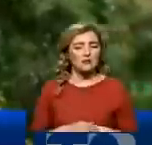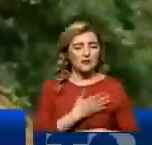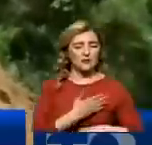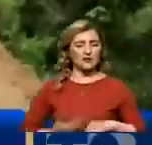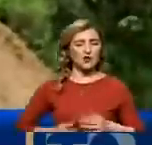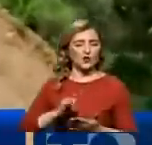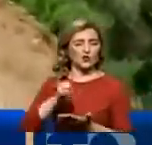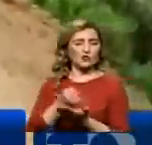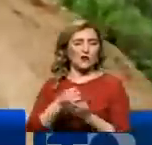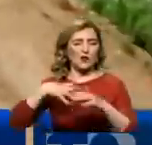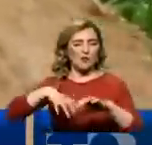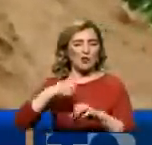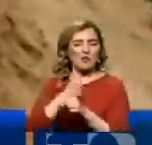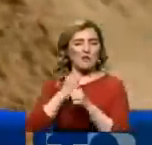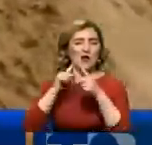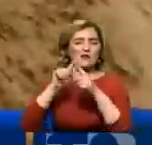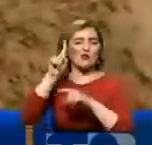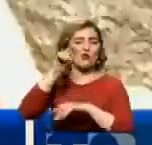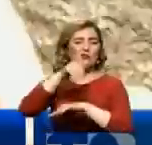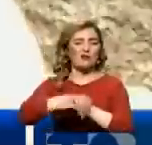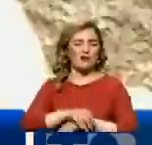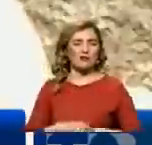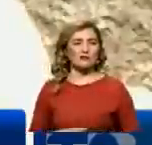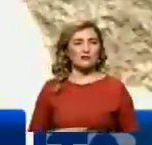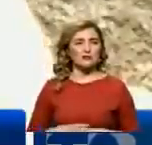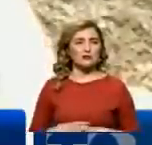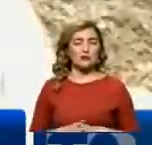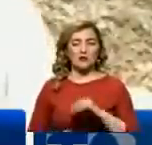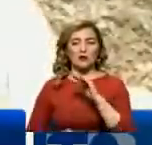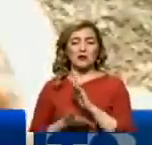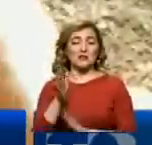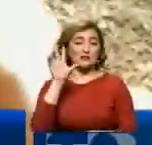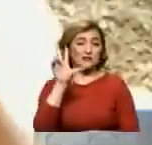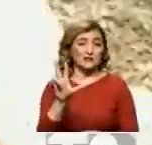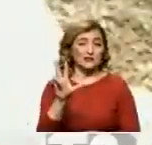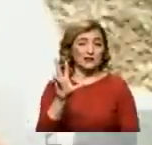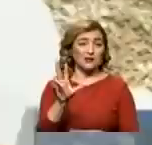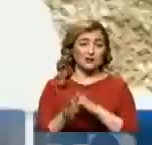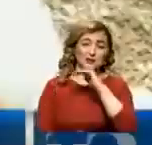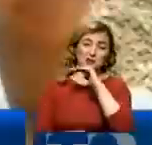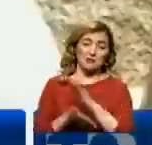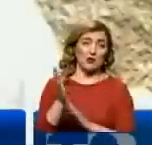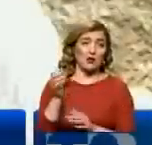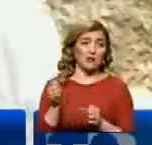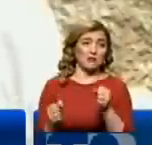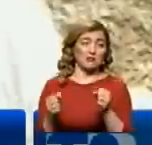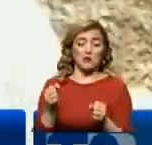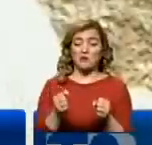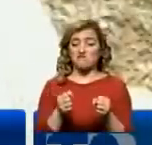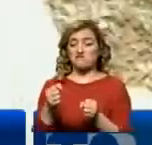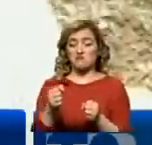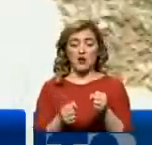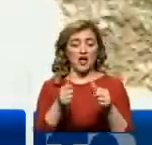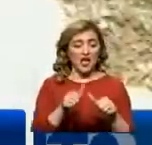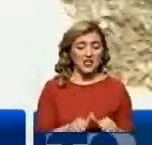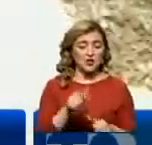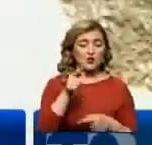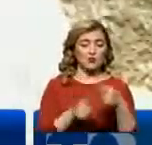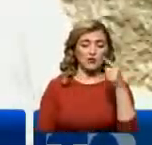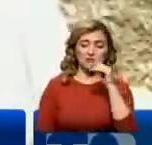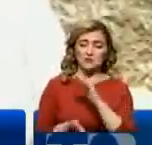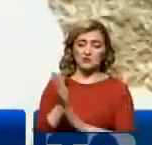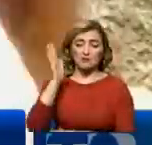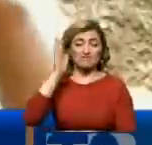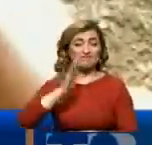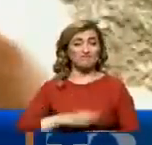operarios solo trabajan hasta la 1 de la tarde. Y ellos a las 3 de la tarde tienen que estar en Pedia India. Entonces me dice el operador que ellos